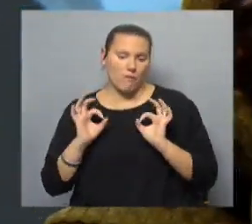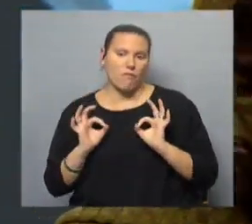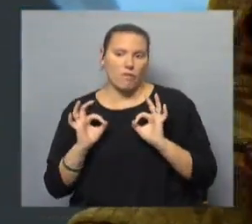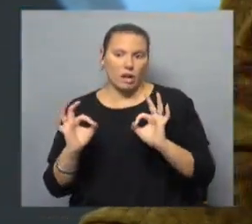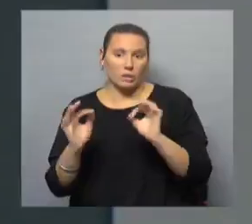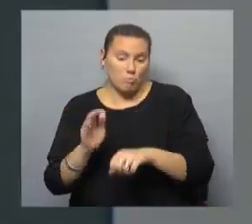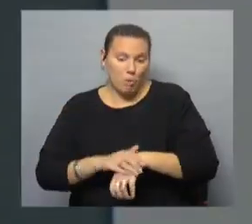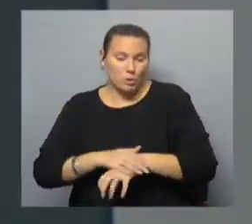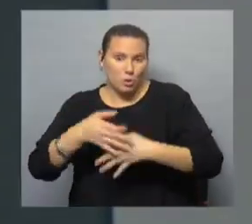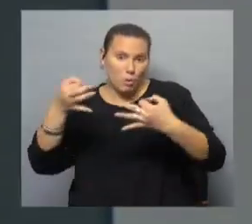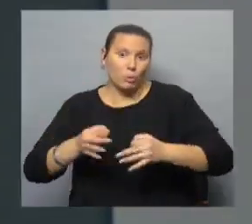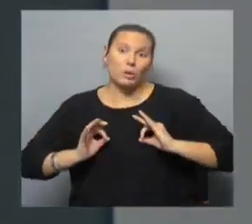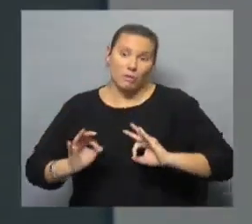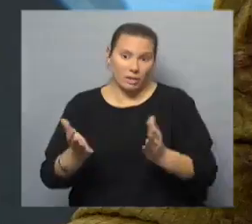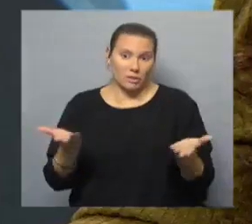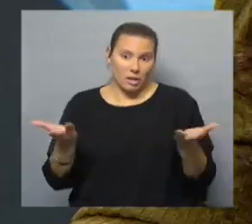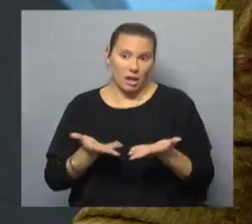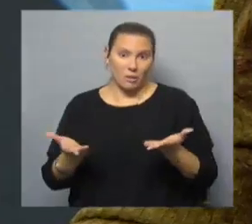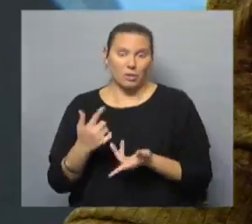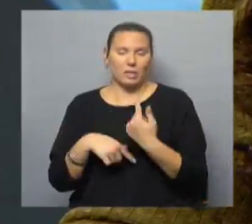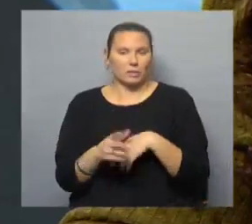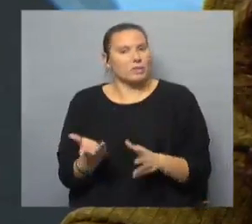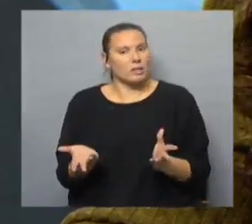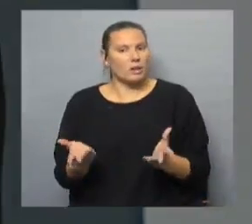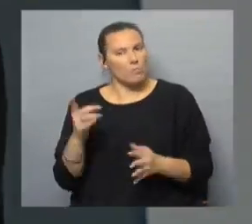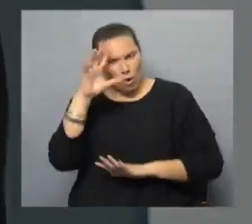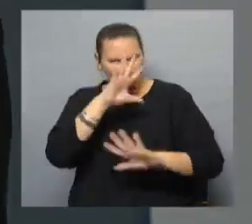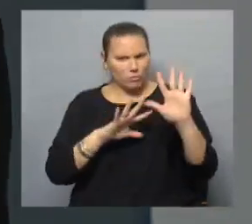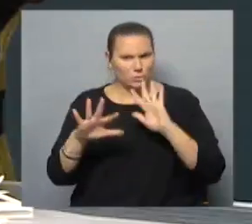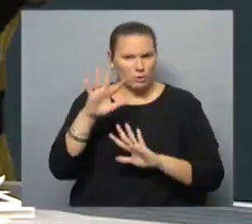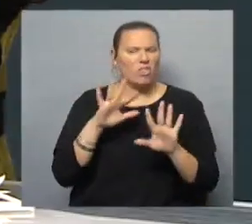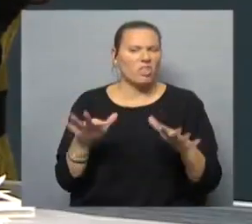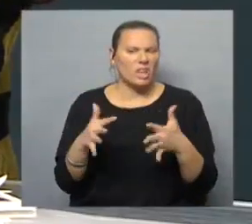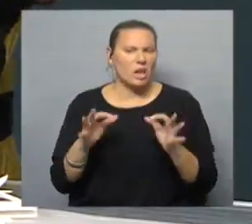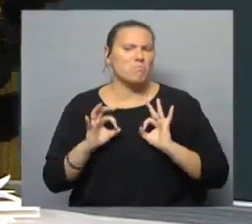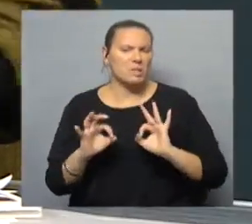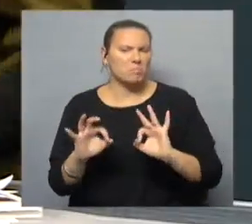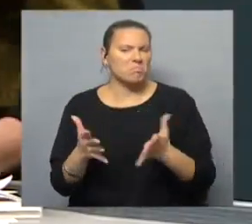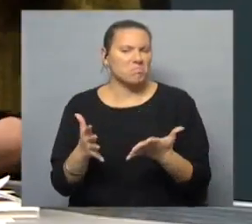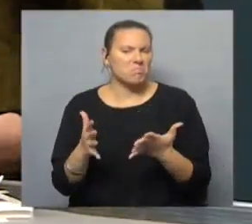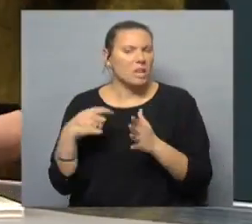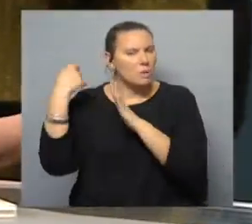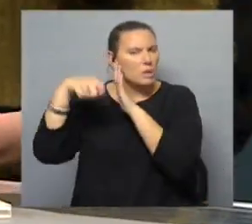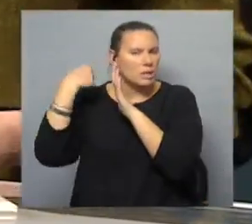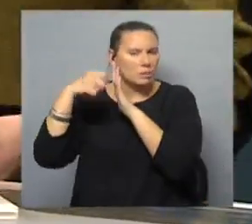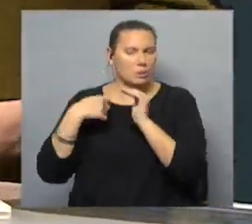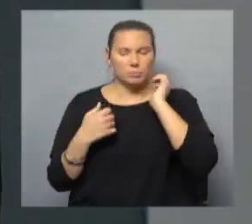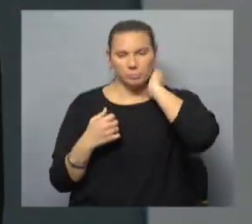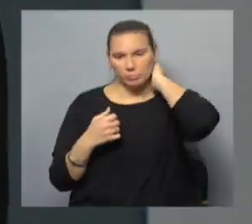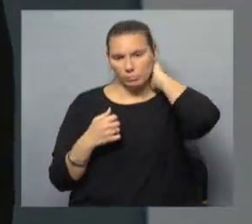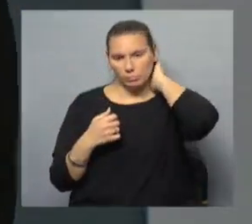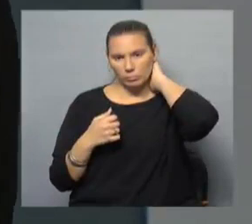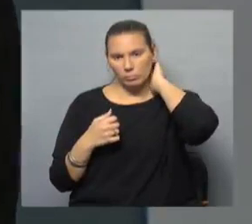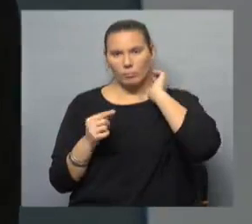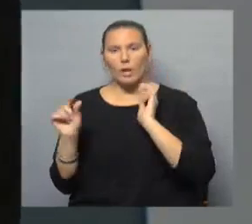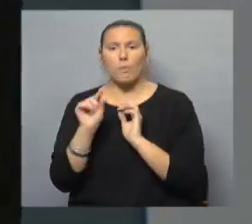momento de vacaciones, ¿no? Momento de vacaciones. O sea, a previo es como confusión, a ver de qué se tratará la película. Total. Nada más lejos, sí. Quizás. Sí, sí, tiene